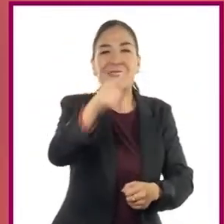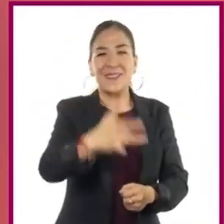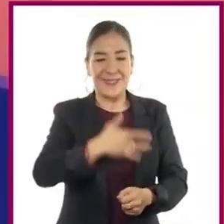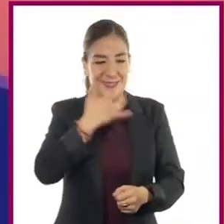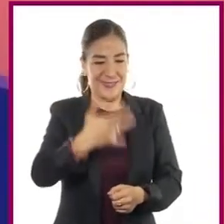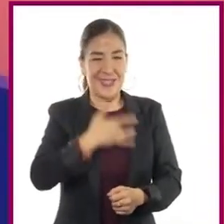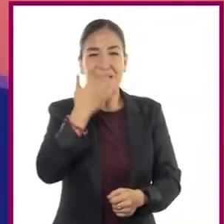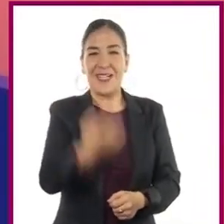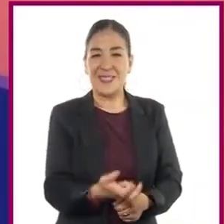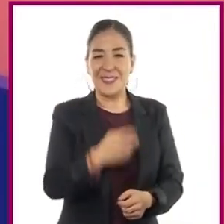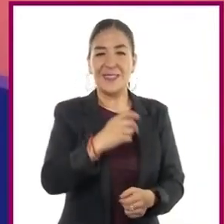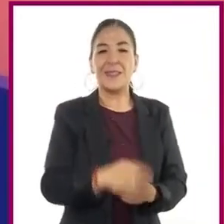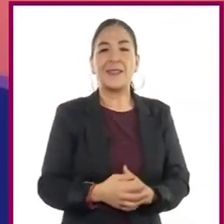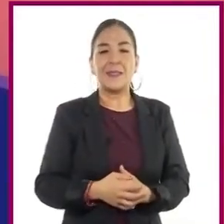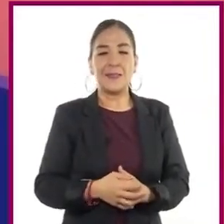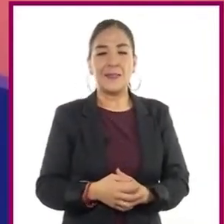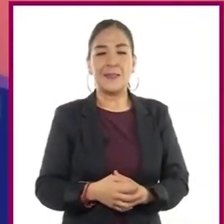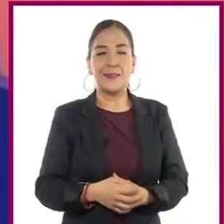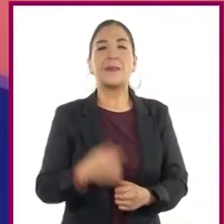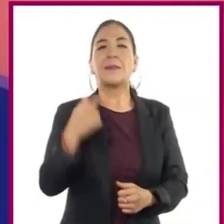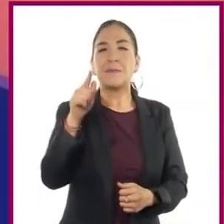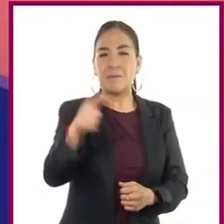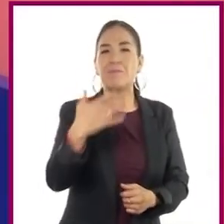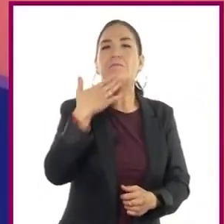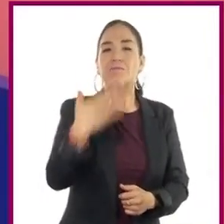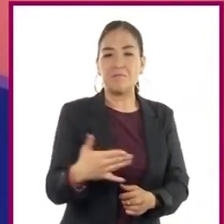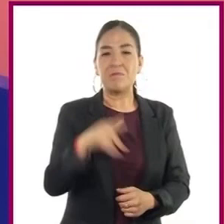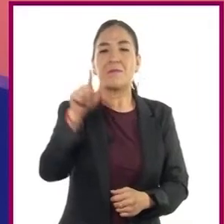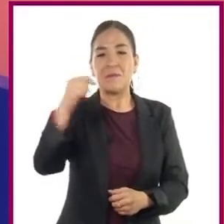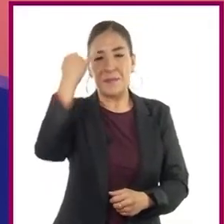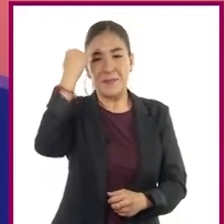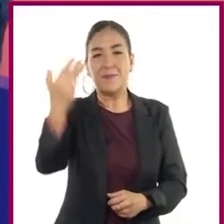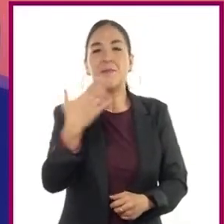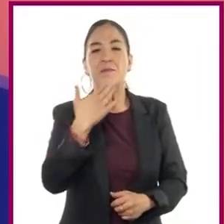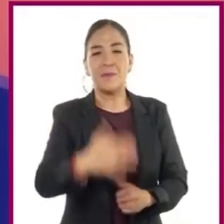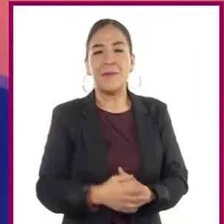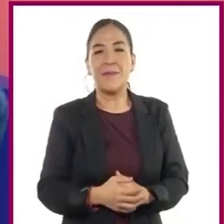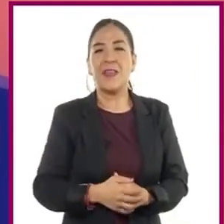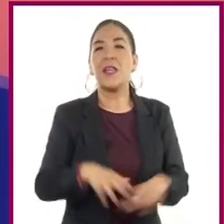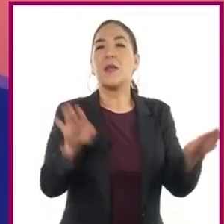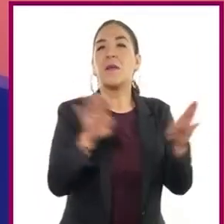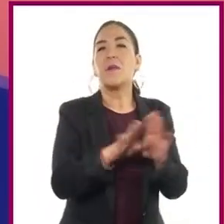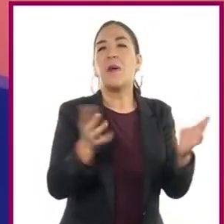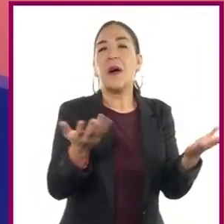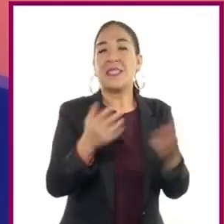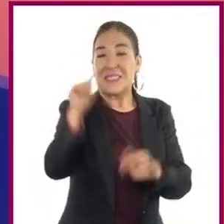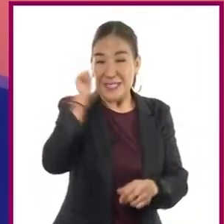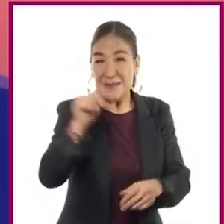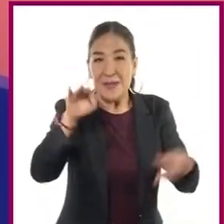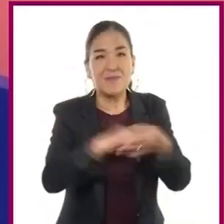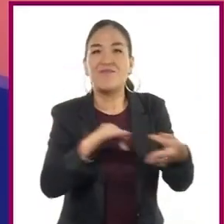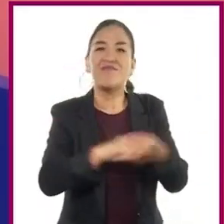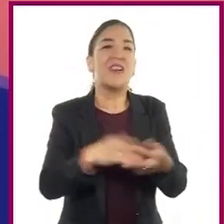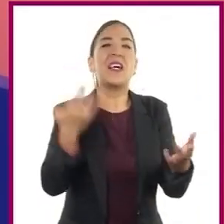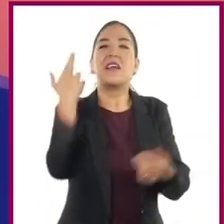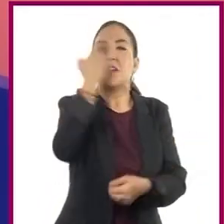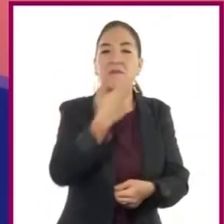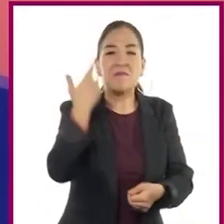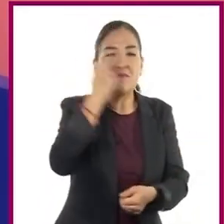el momento. Me parece una buena idea. Pocas veces lo hacemos, sin